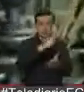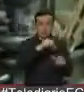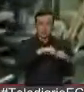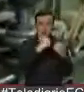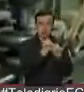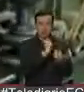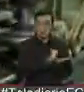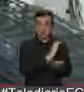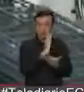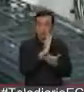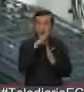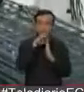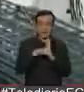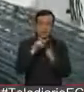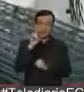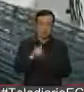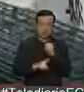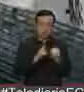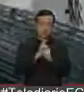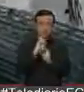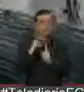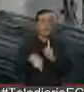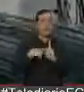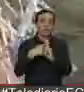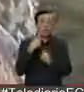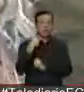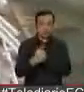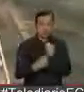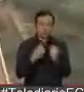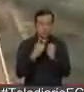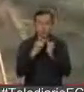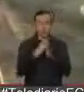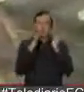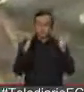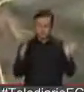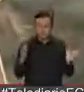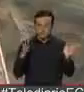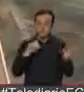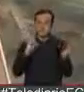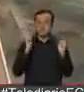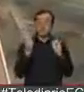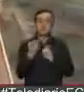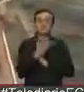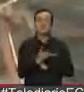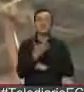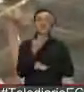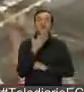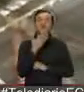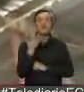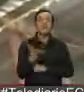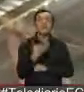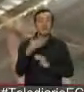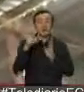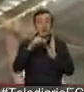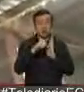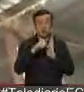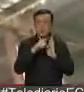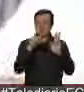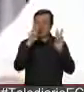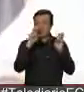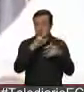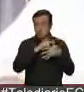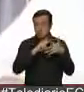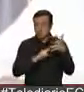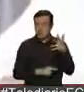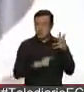a un año prorrogable por un año adicional adicionalmente se cambia la interpretación relacionada al artículo a través del cual